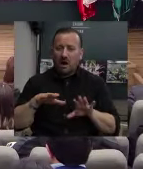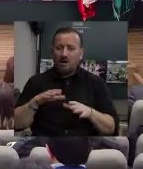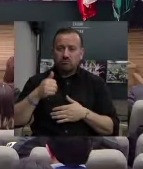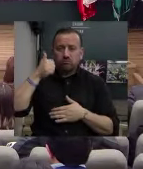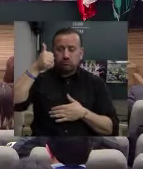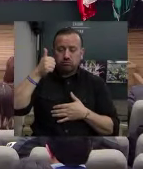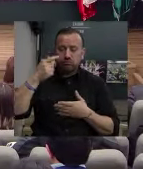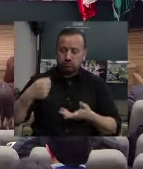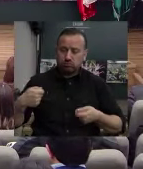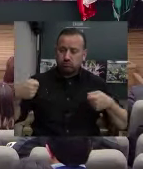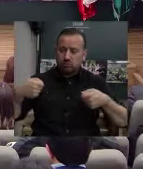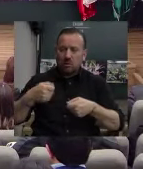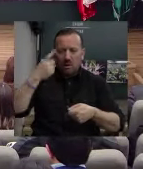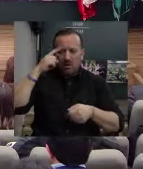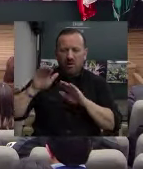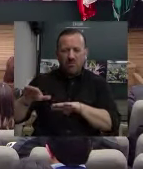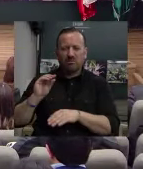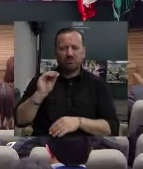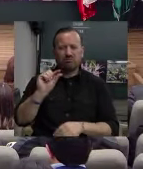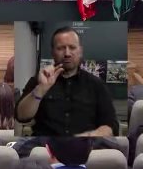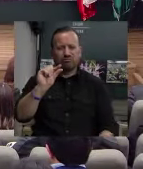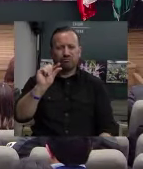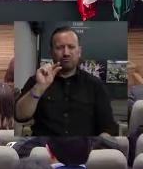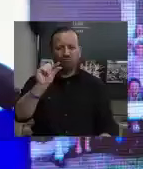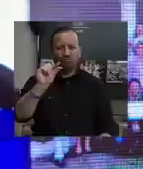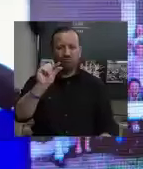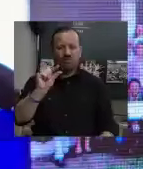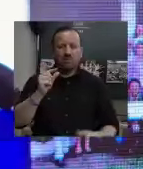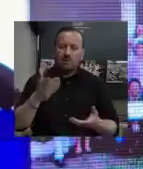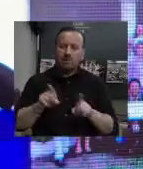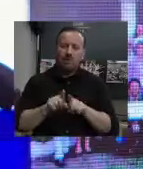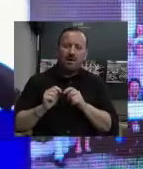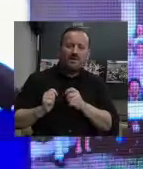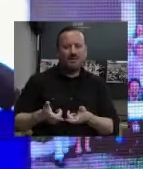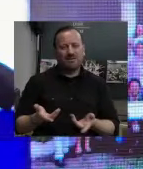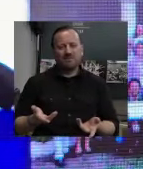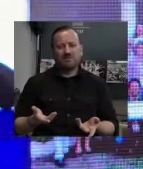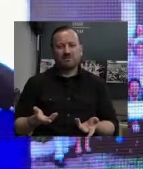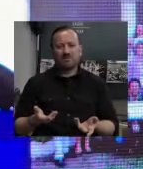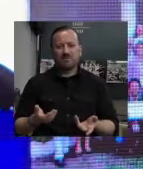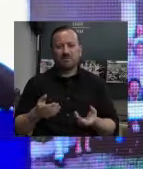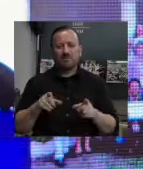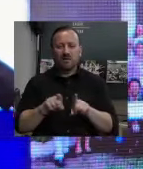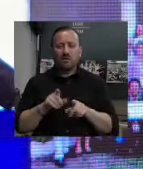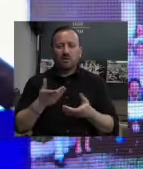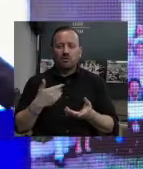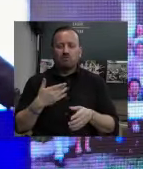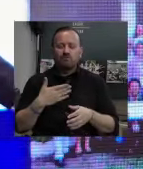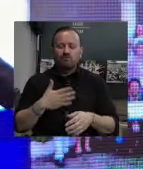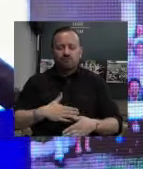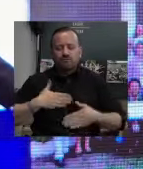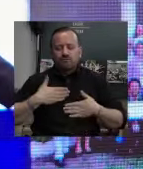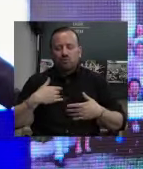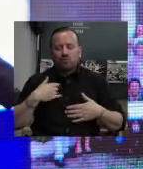no asiste Y ese es un desafío por eso me siento tan honrado